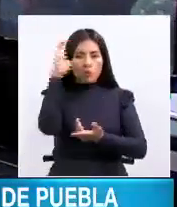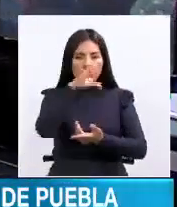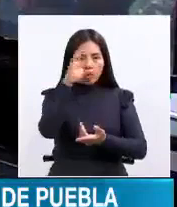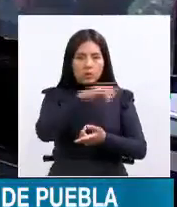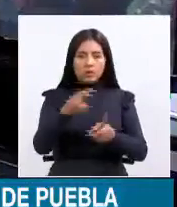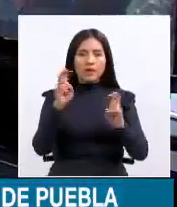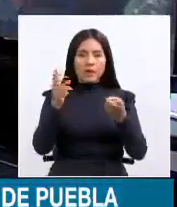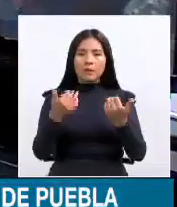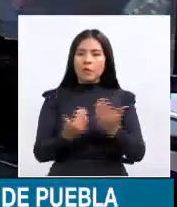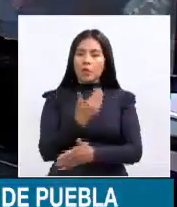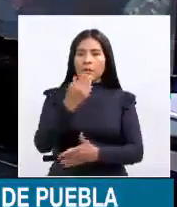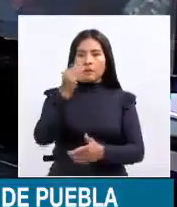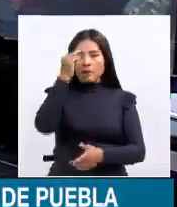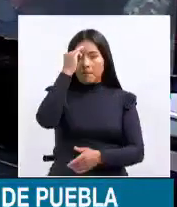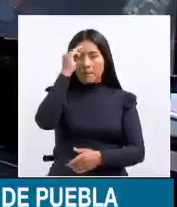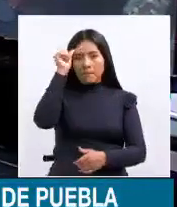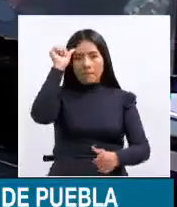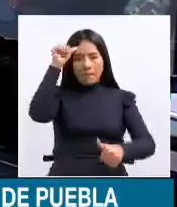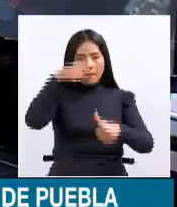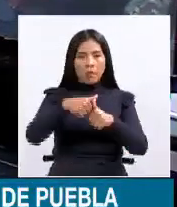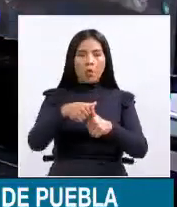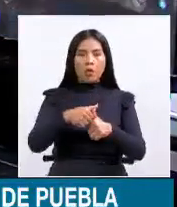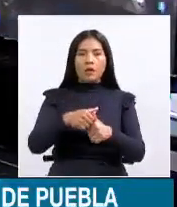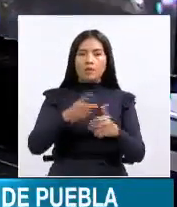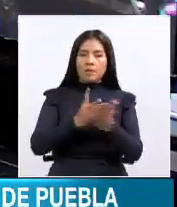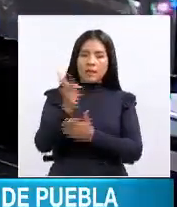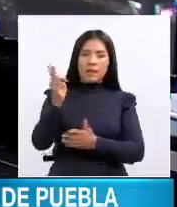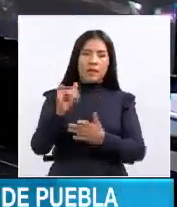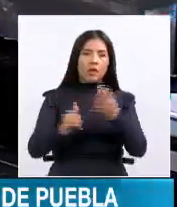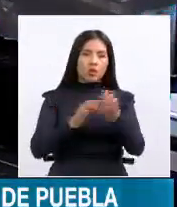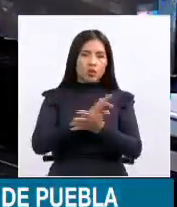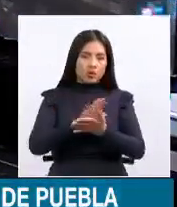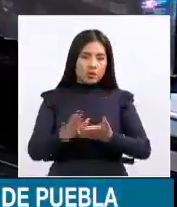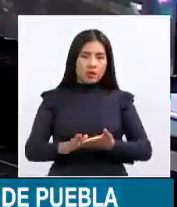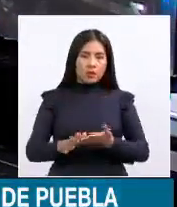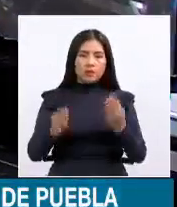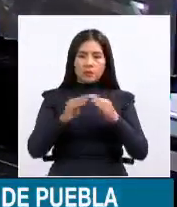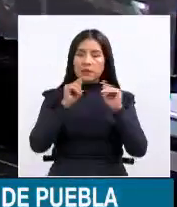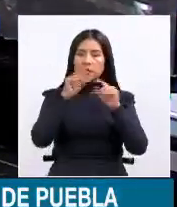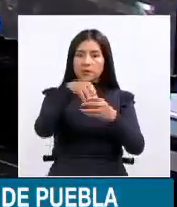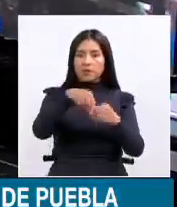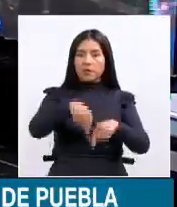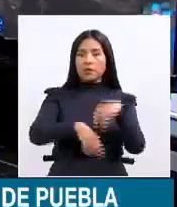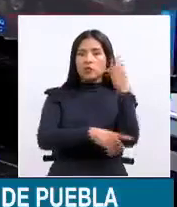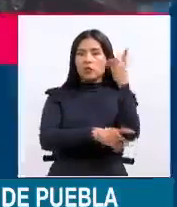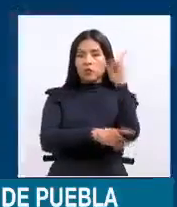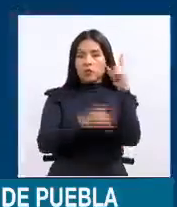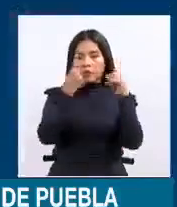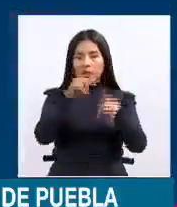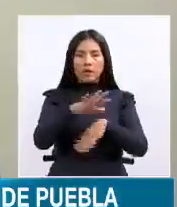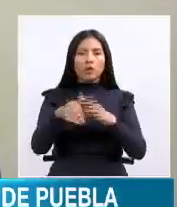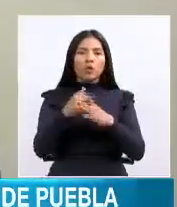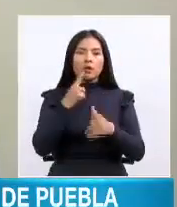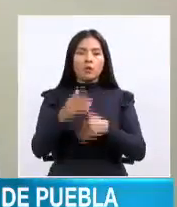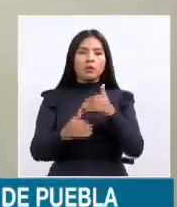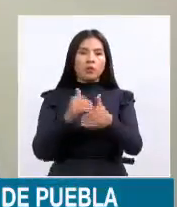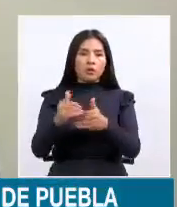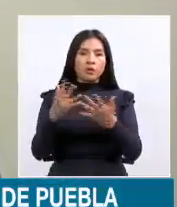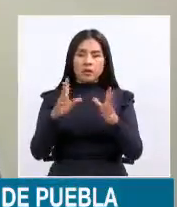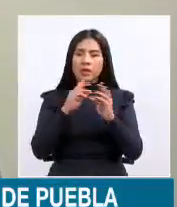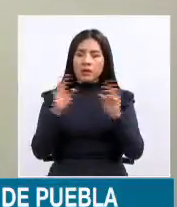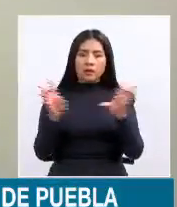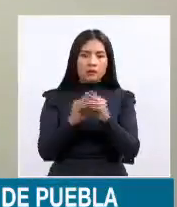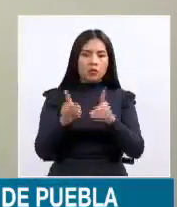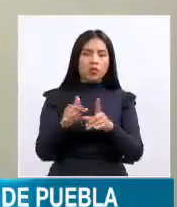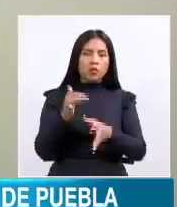de la memoria, la verdad y la justicia en Bolivia, apoyando a este proceso que se viene haciendo en términos